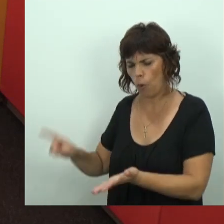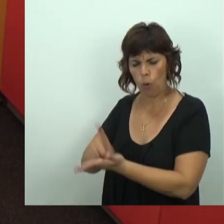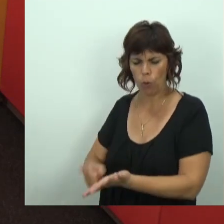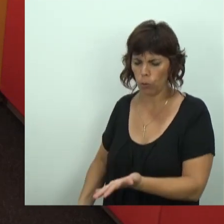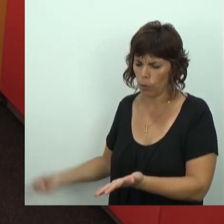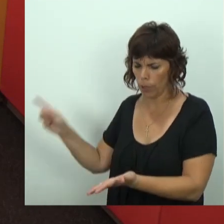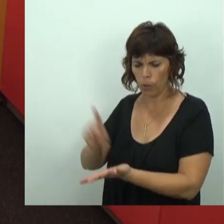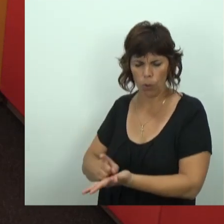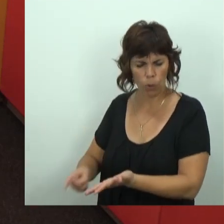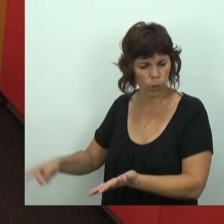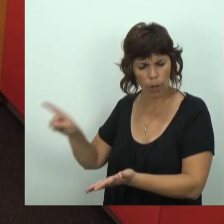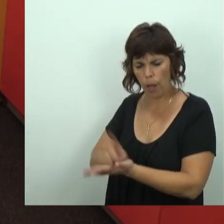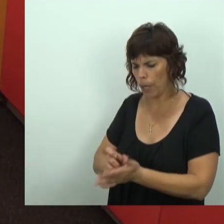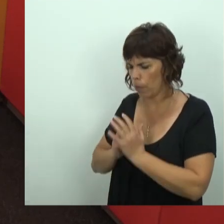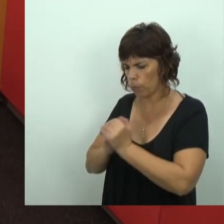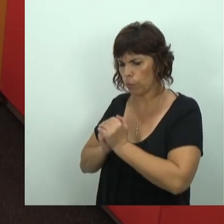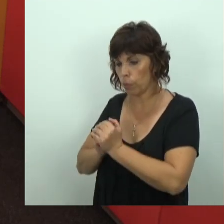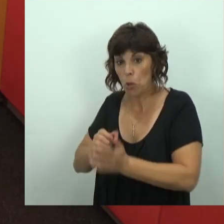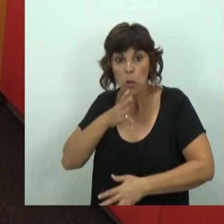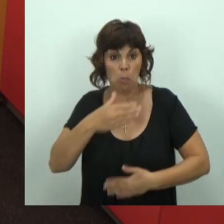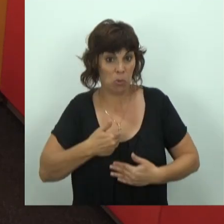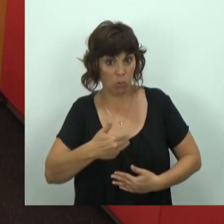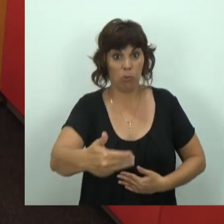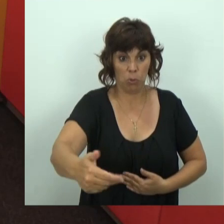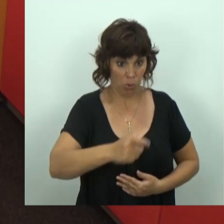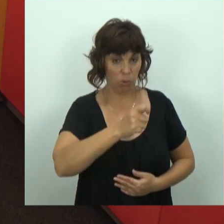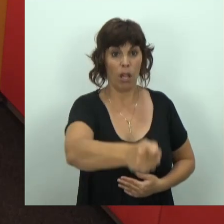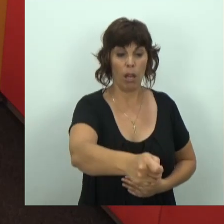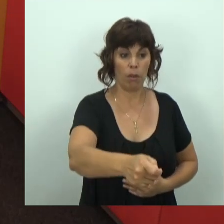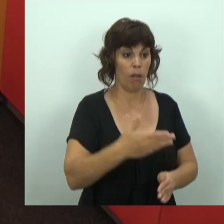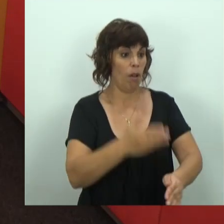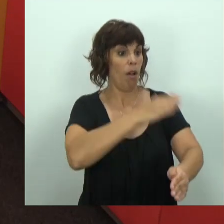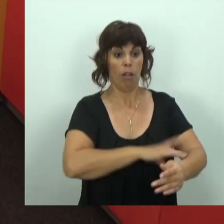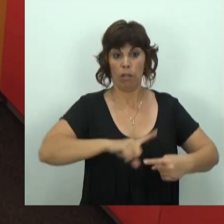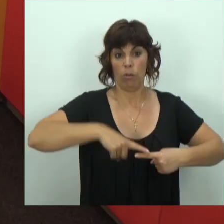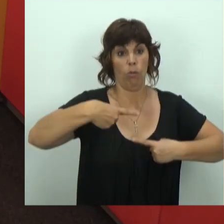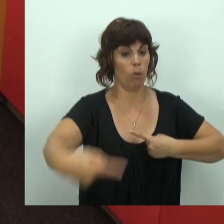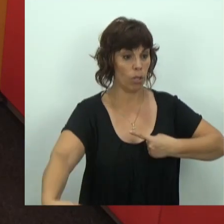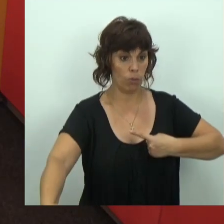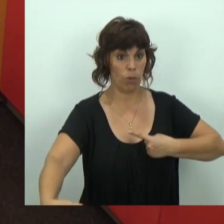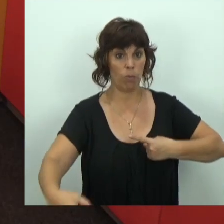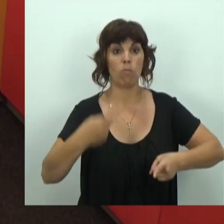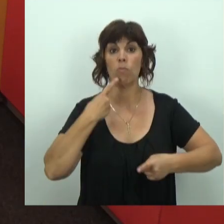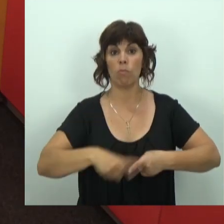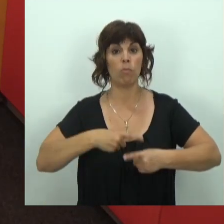en pedir. ¿Por qué? Porque se os dará. Tranquilo. Antes o después las cosas se